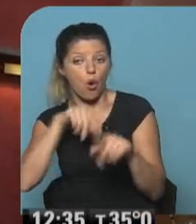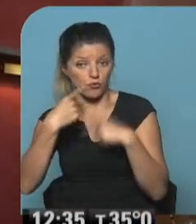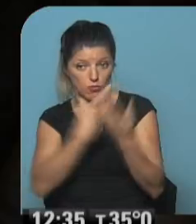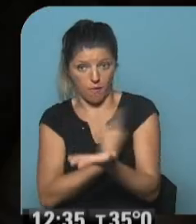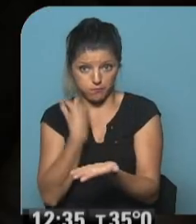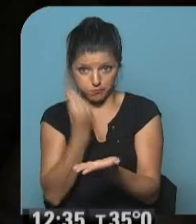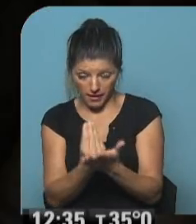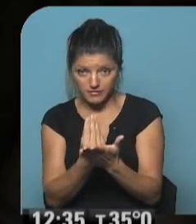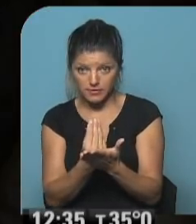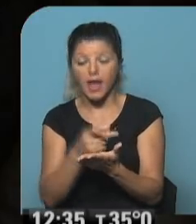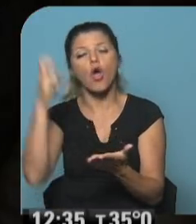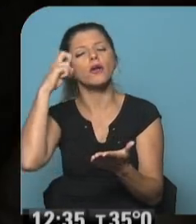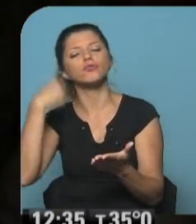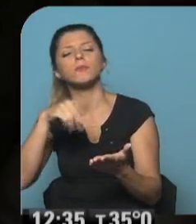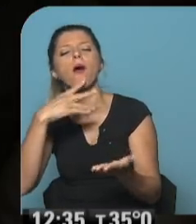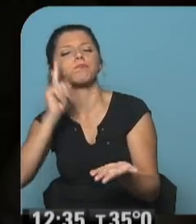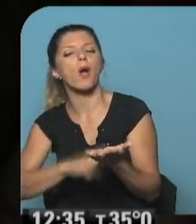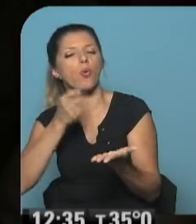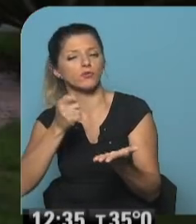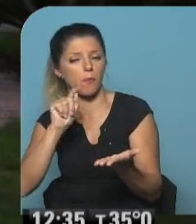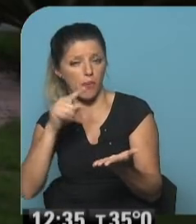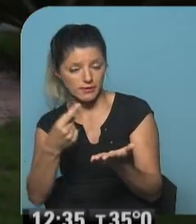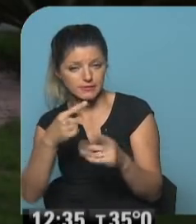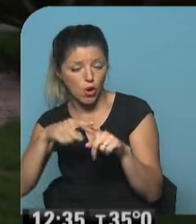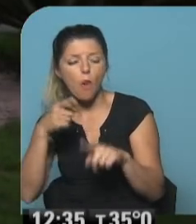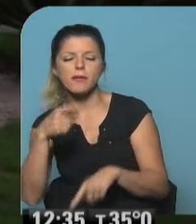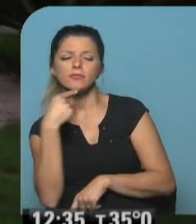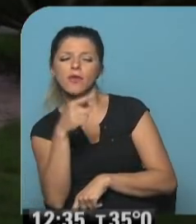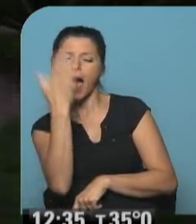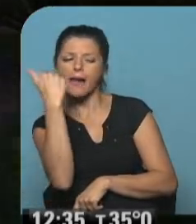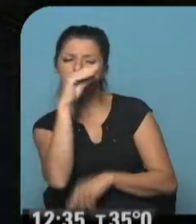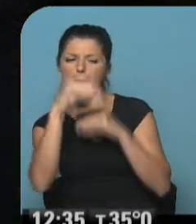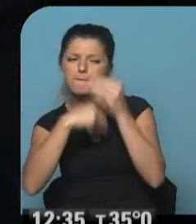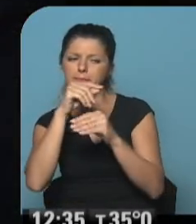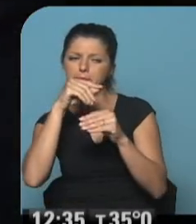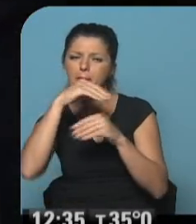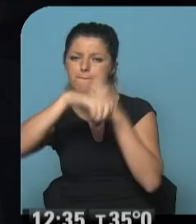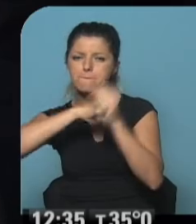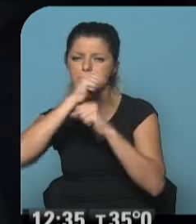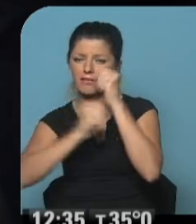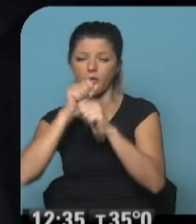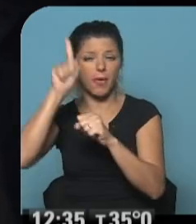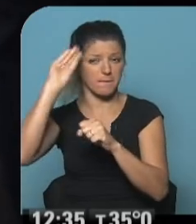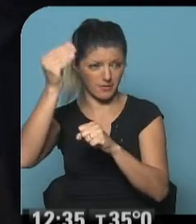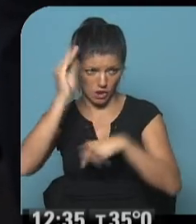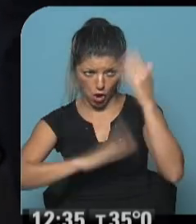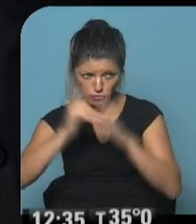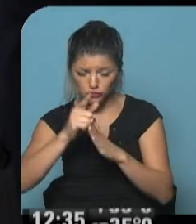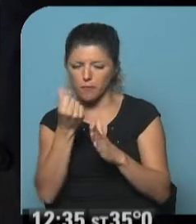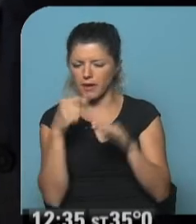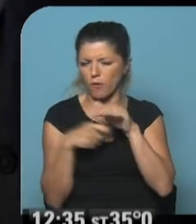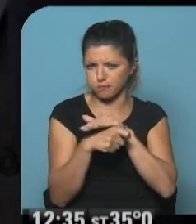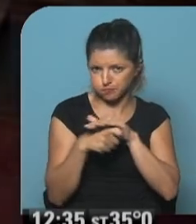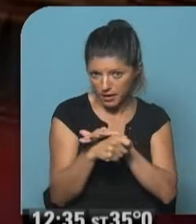en el Congreso, acusado de haber recibido pagos indebidos de la constructora brasileña Odebrecht cuando era ministro de Finanzas del